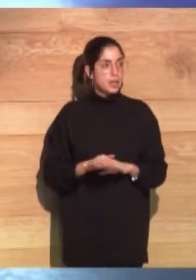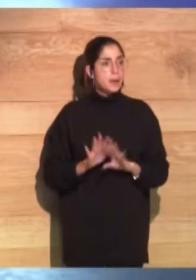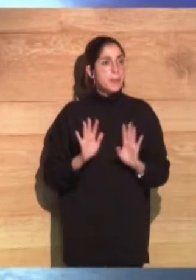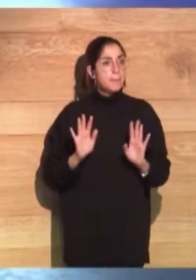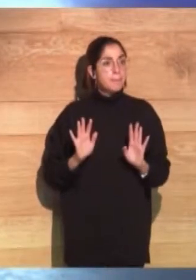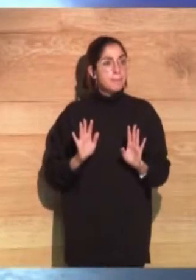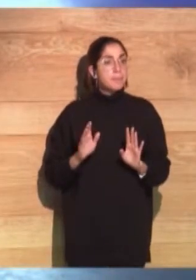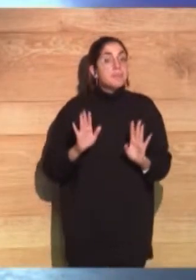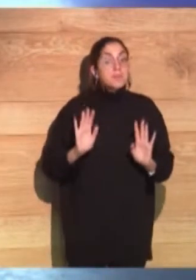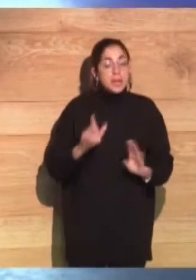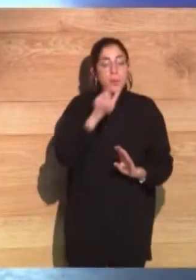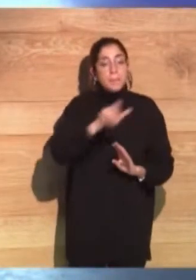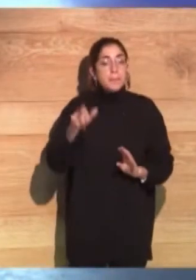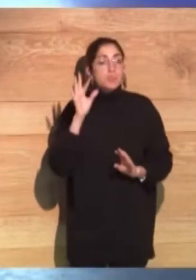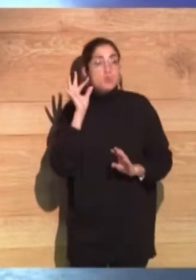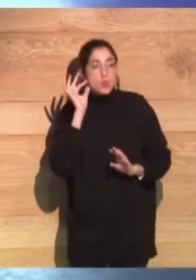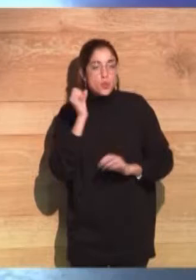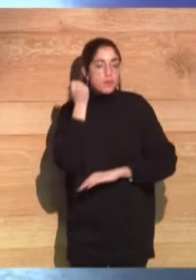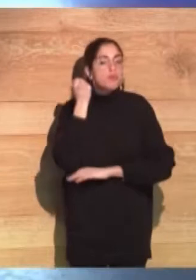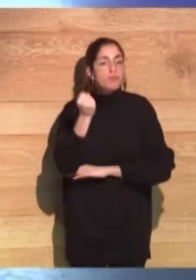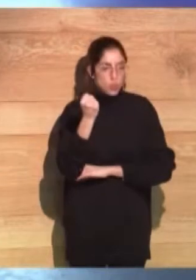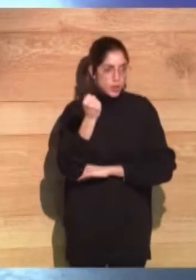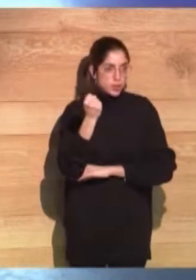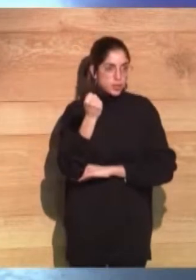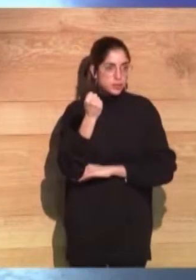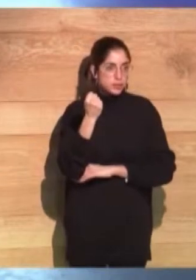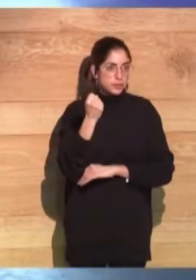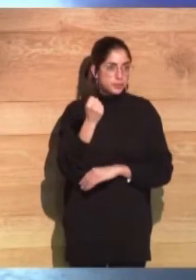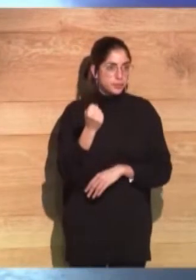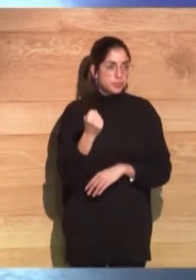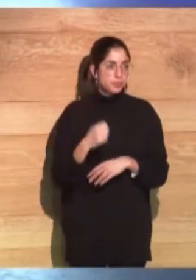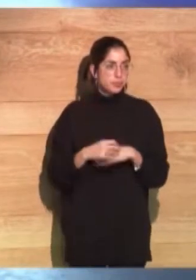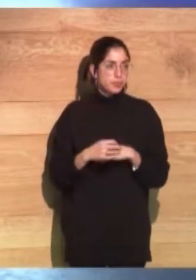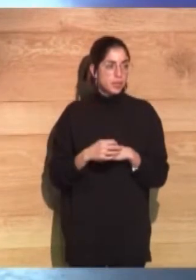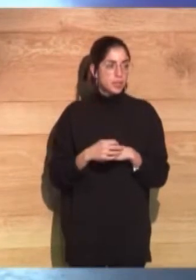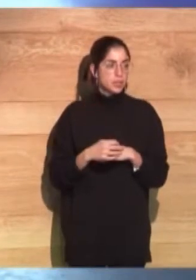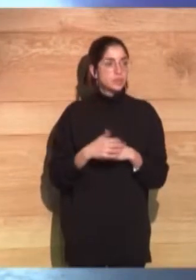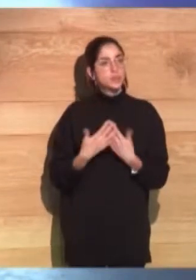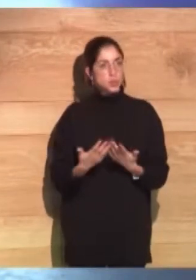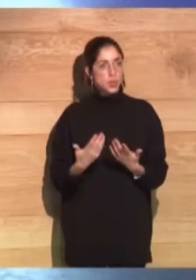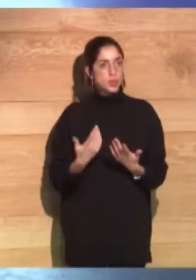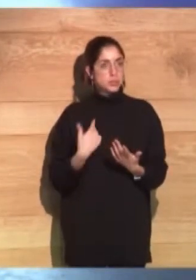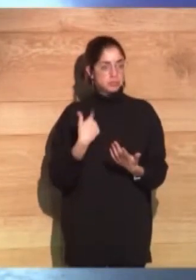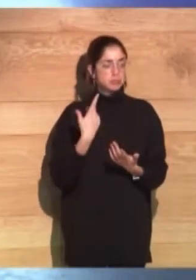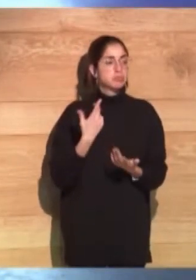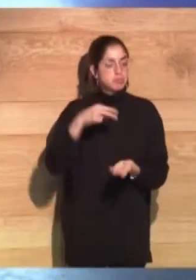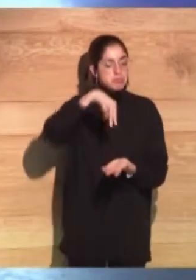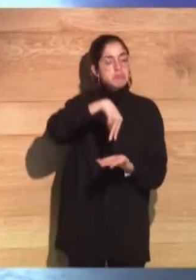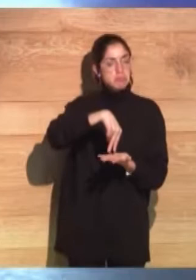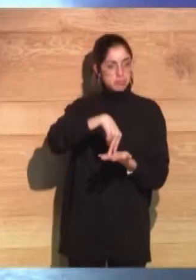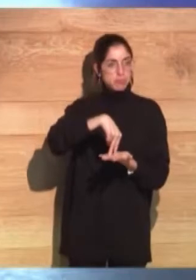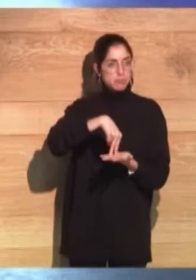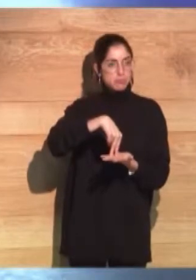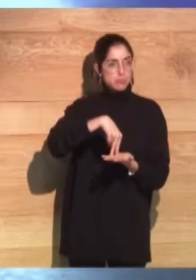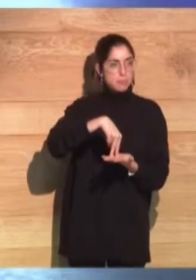teníamos mujeres muy fuertes ya entonces, que se posicionaban